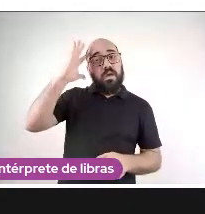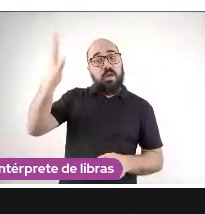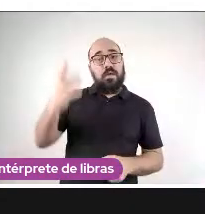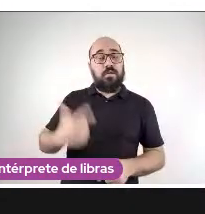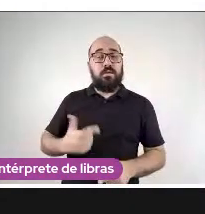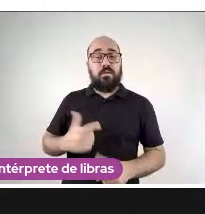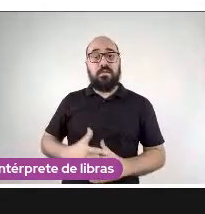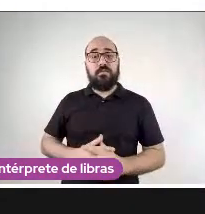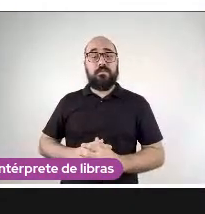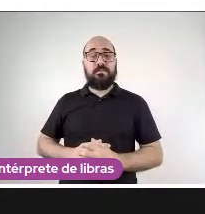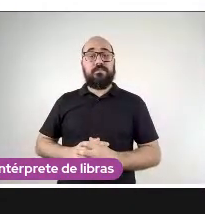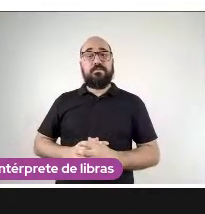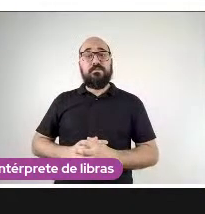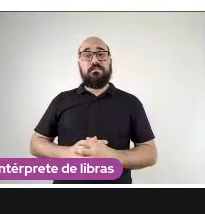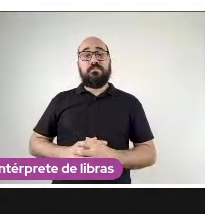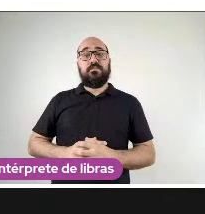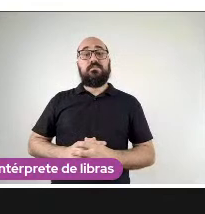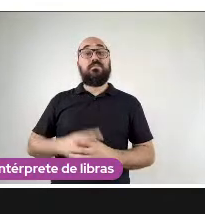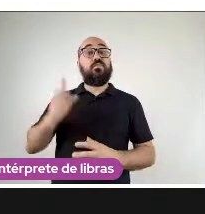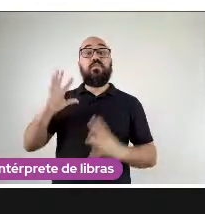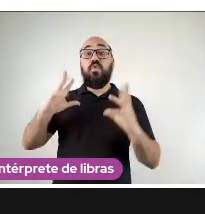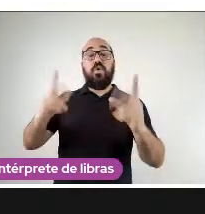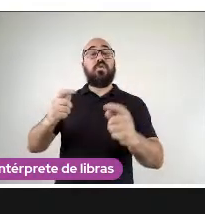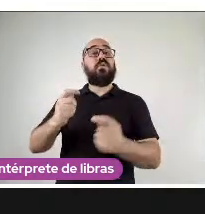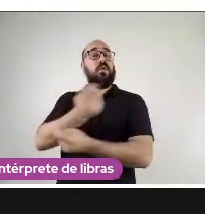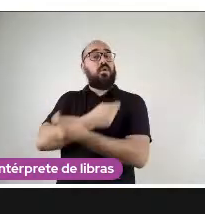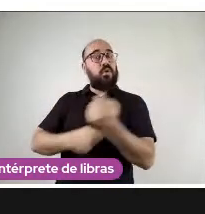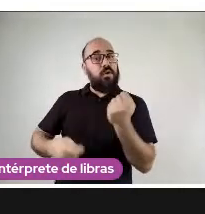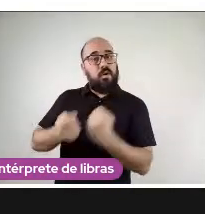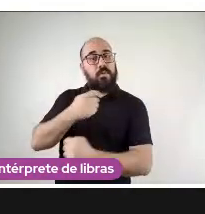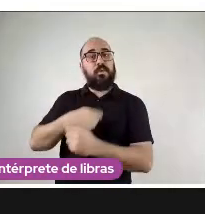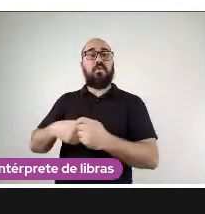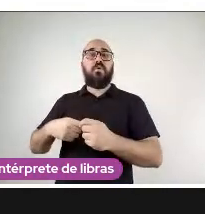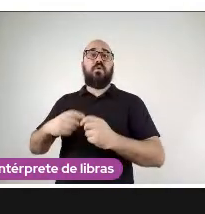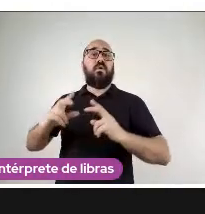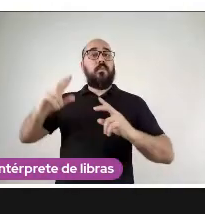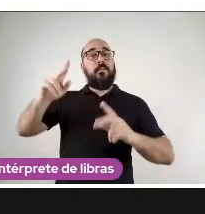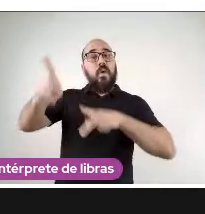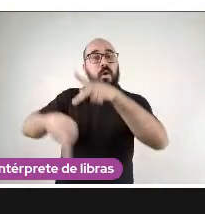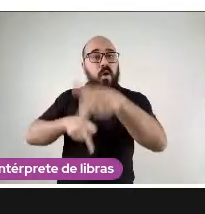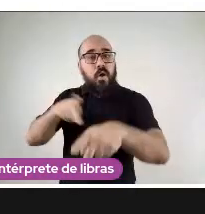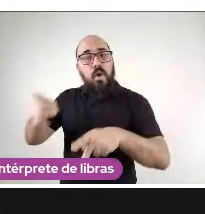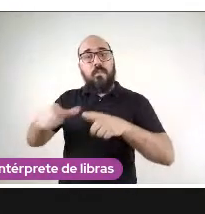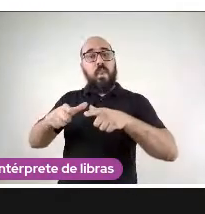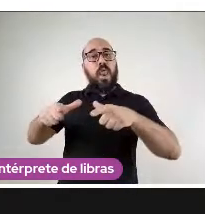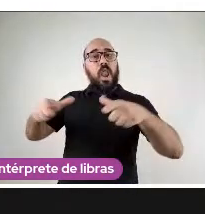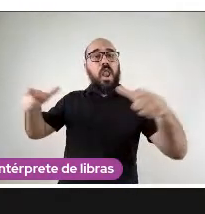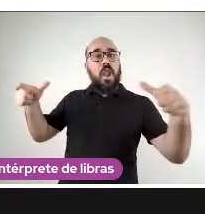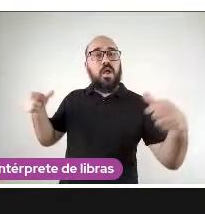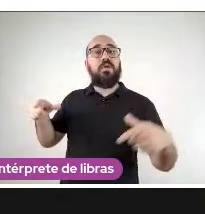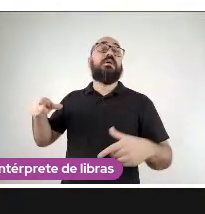ecosistemas, incluso en la escasez de agua, el aumento de las temperaturas. Bueno,